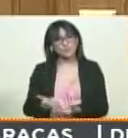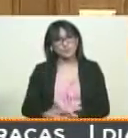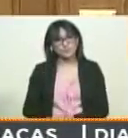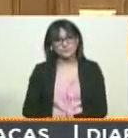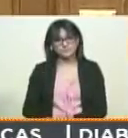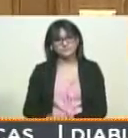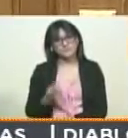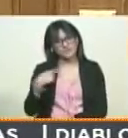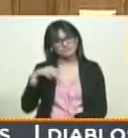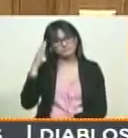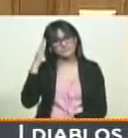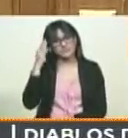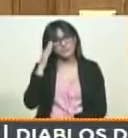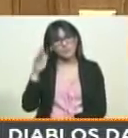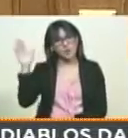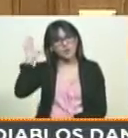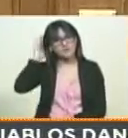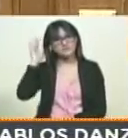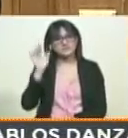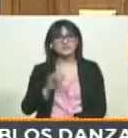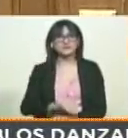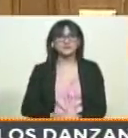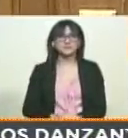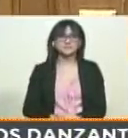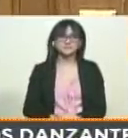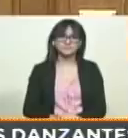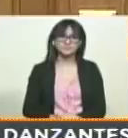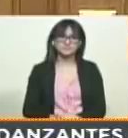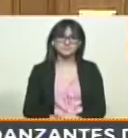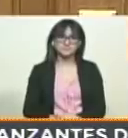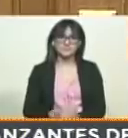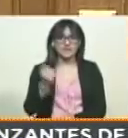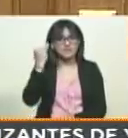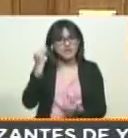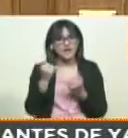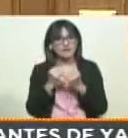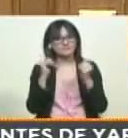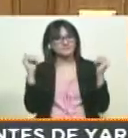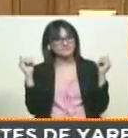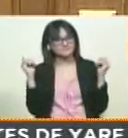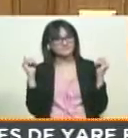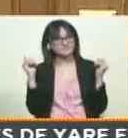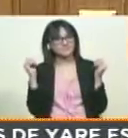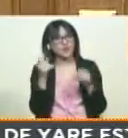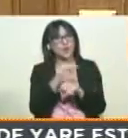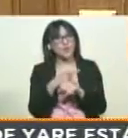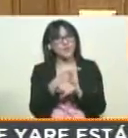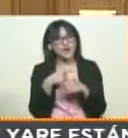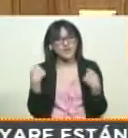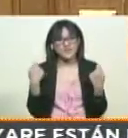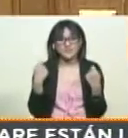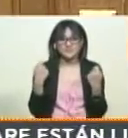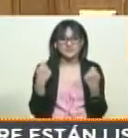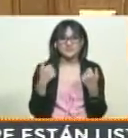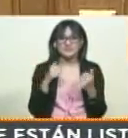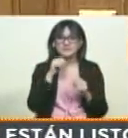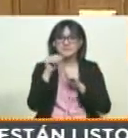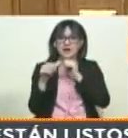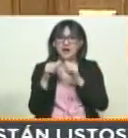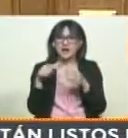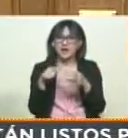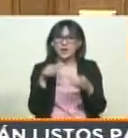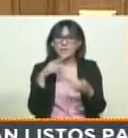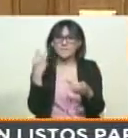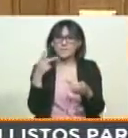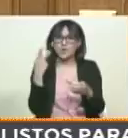hipocresía de culpar a las ideas emancipadoras y a los gobiernos populares de los males que generan las políticas,